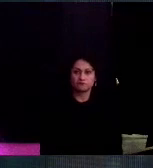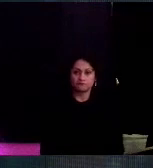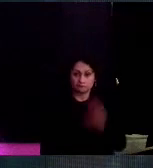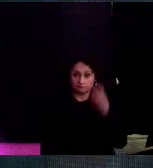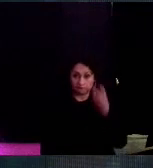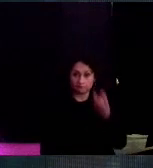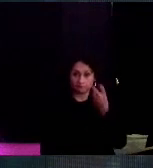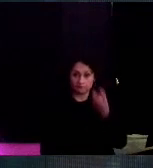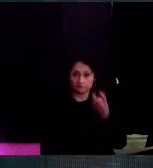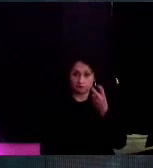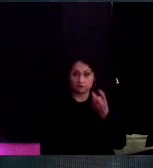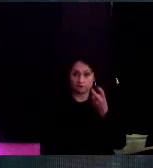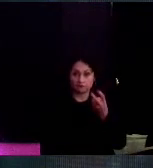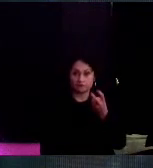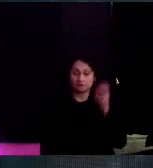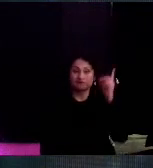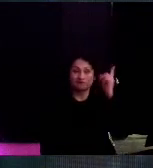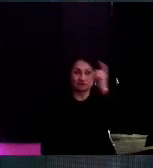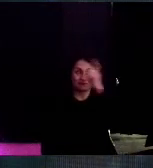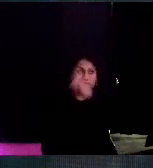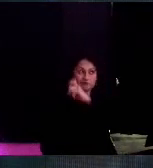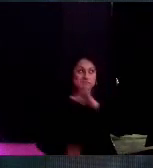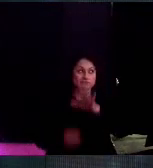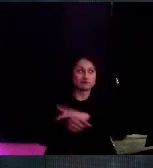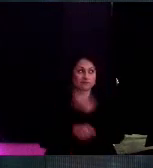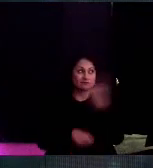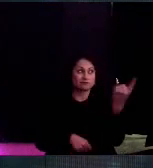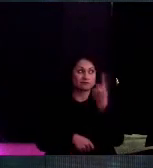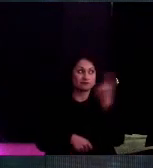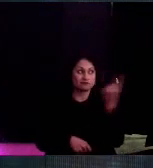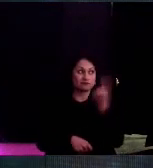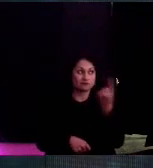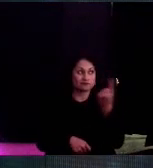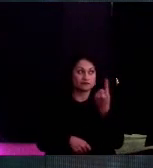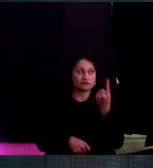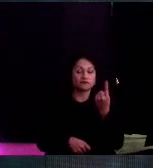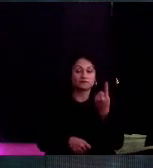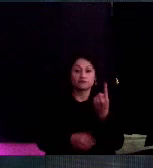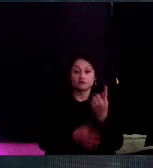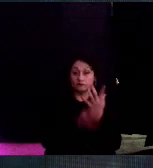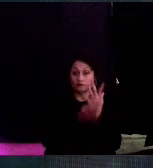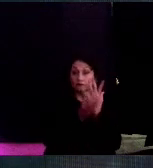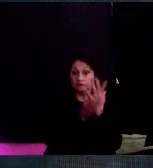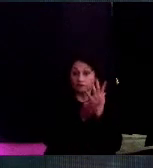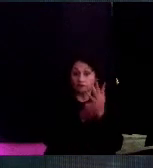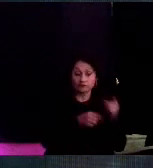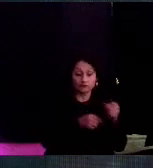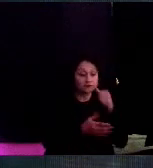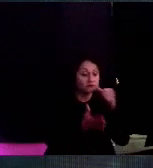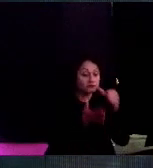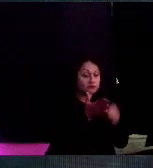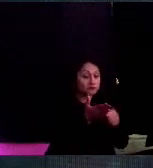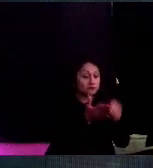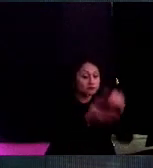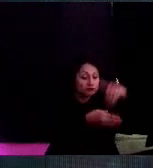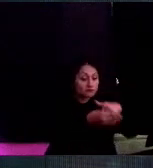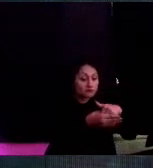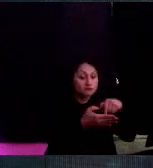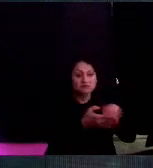Eso determinaban porque habían encontrado una supuesta carta póstuma,